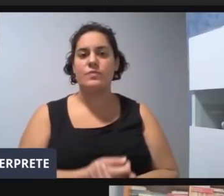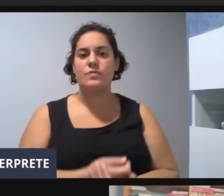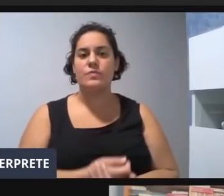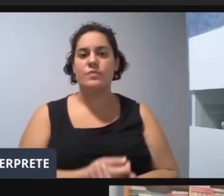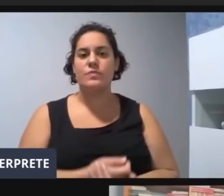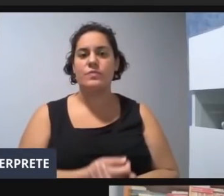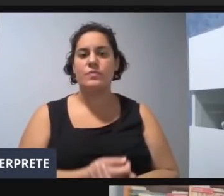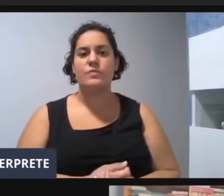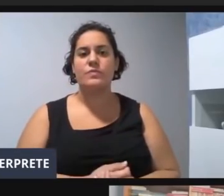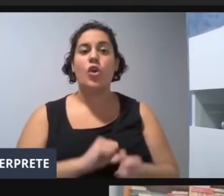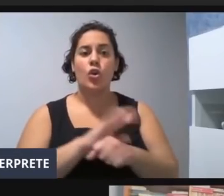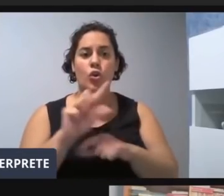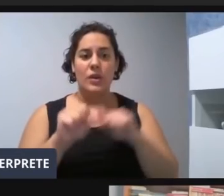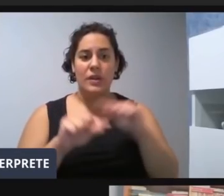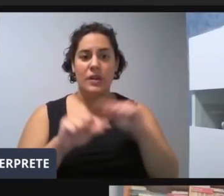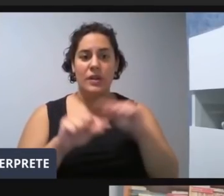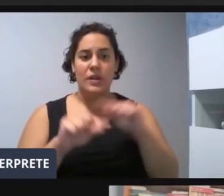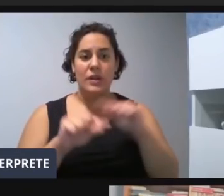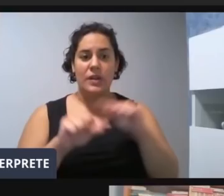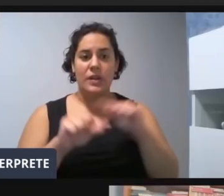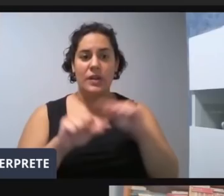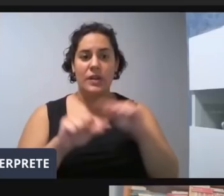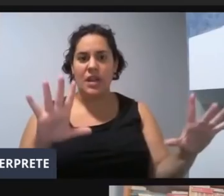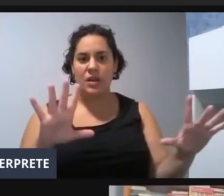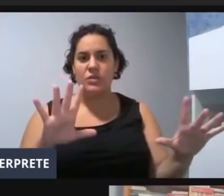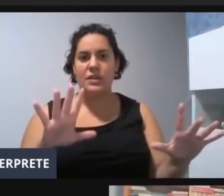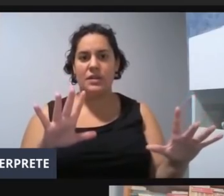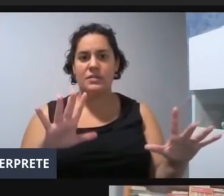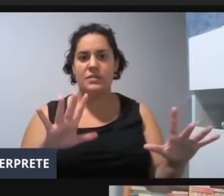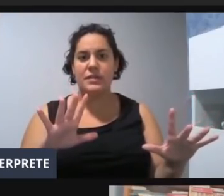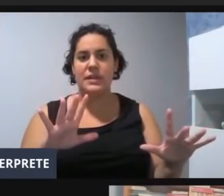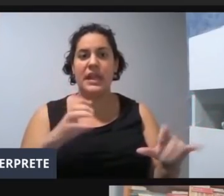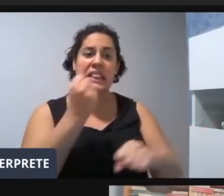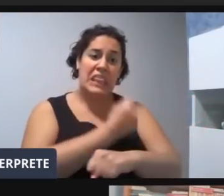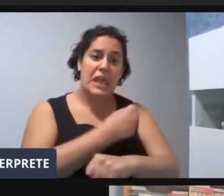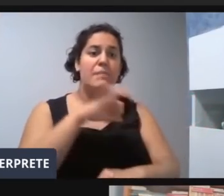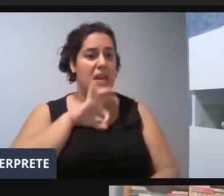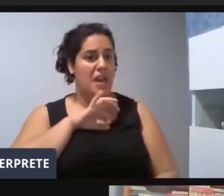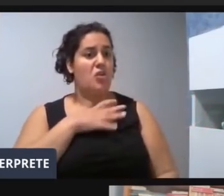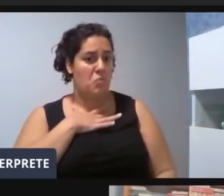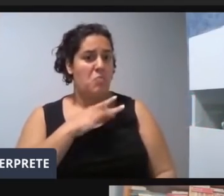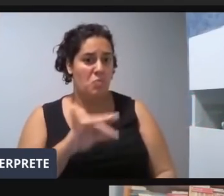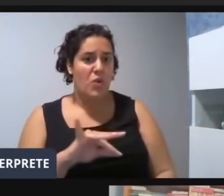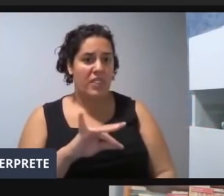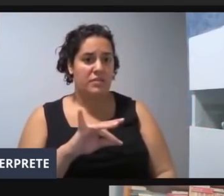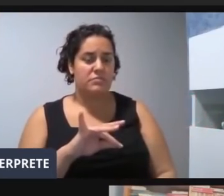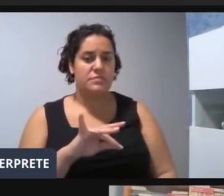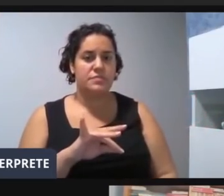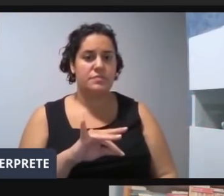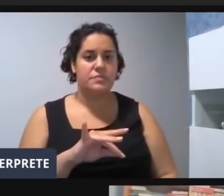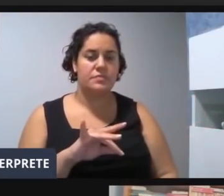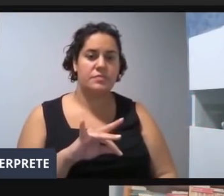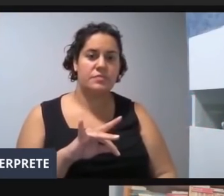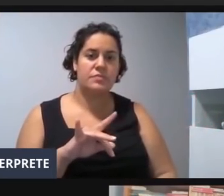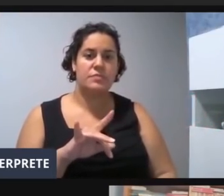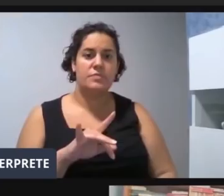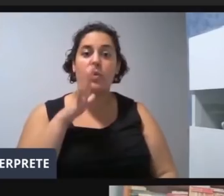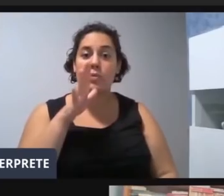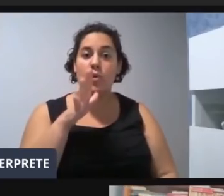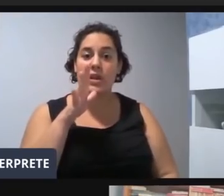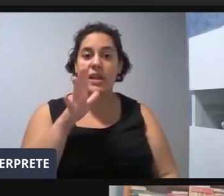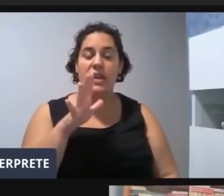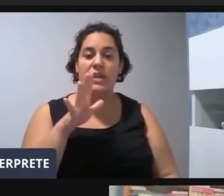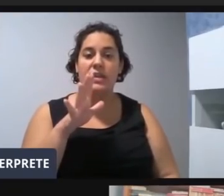dosis en diciembre, enero, como nos hemos comprometido, como se han comprometido los distintos países